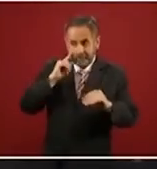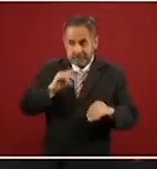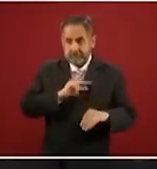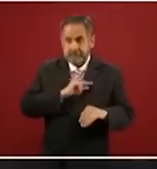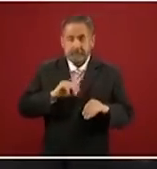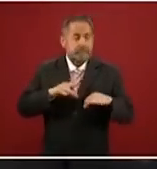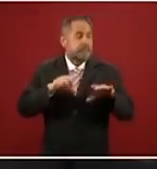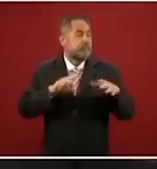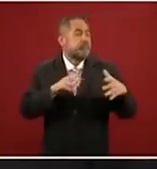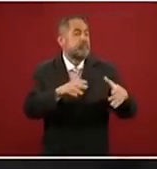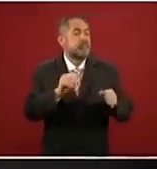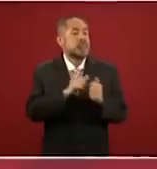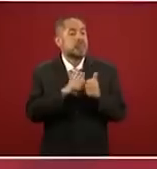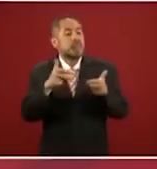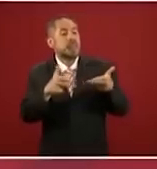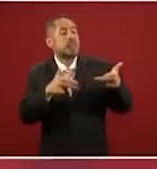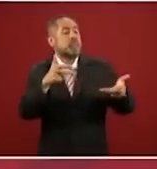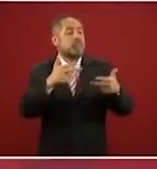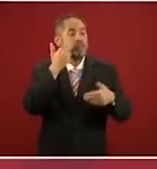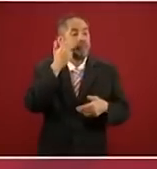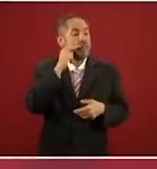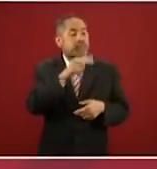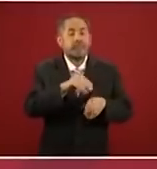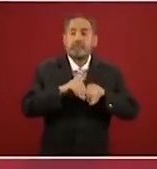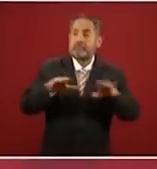todo con mucha espectacularidad